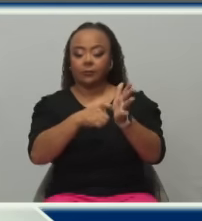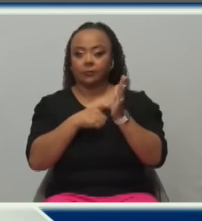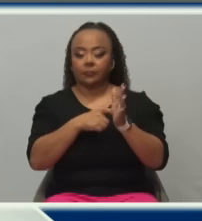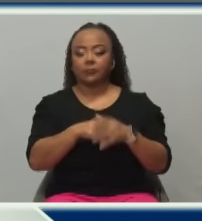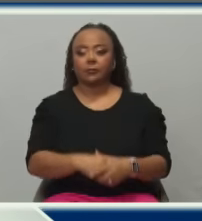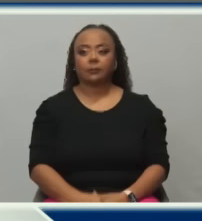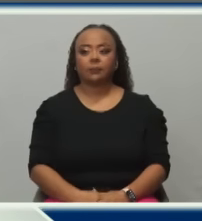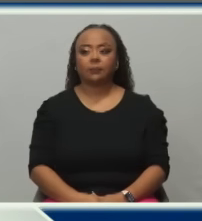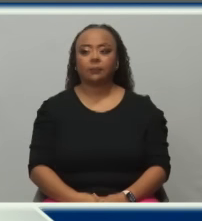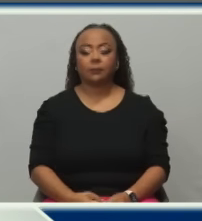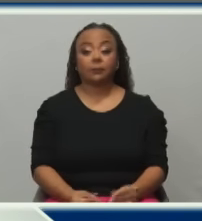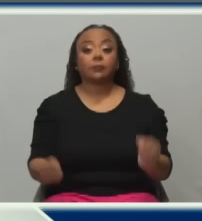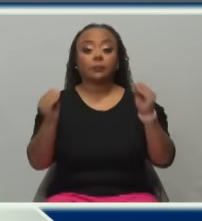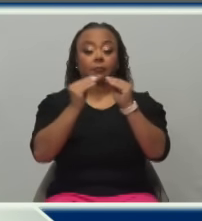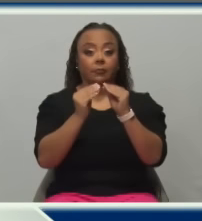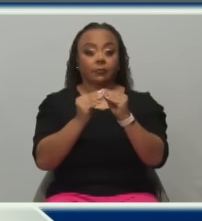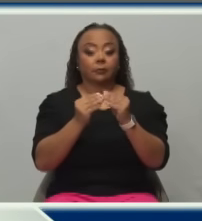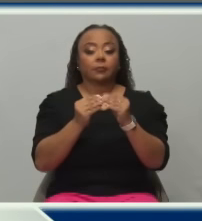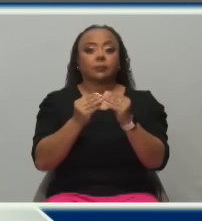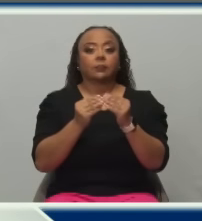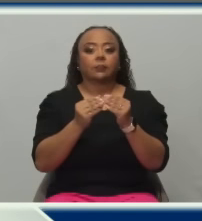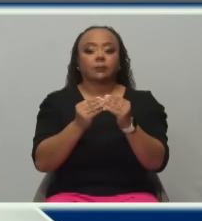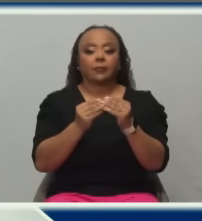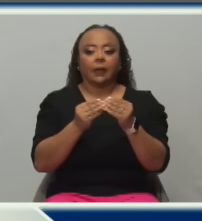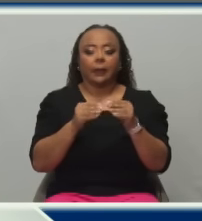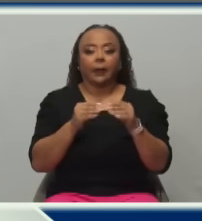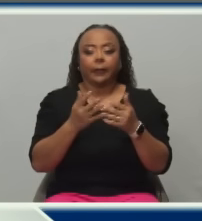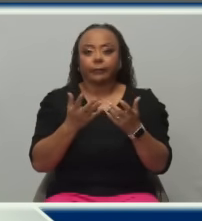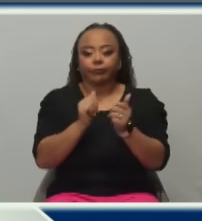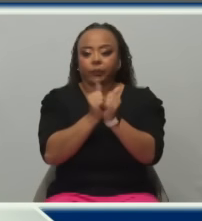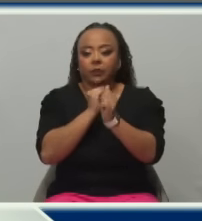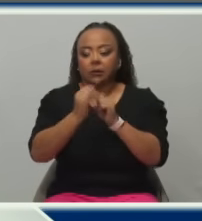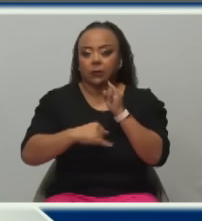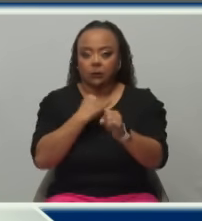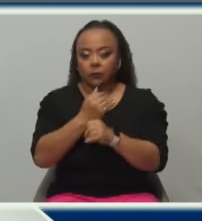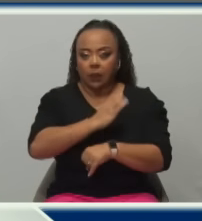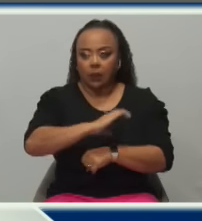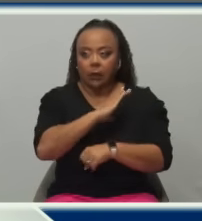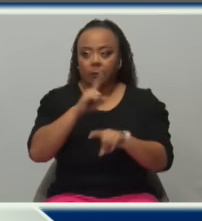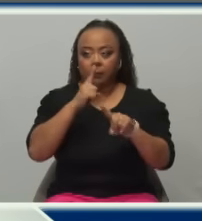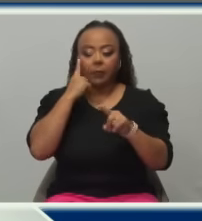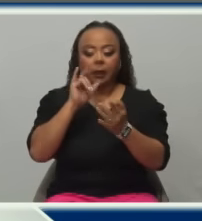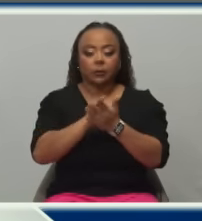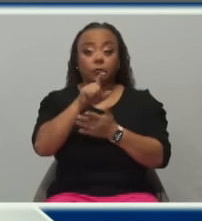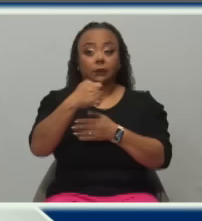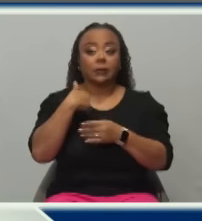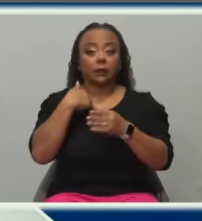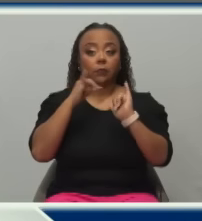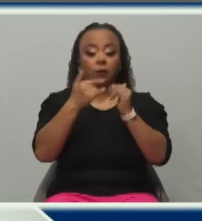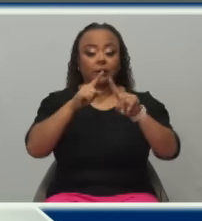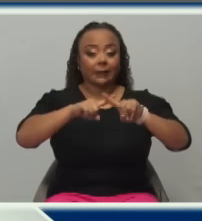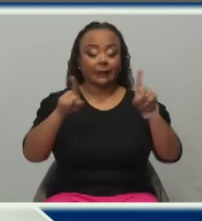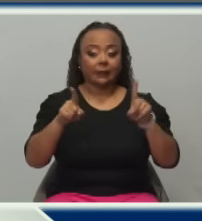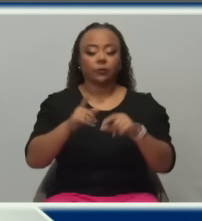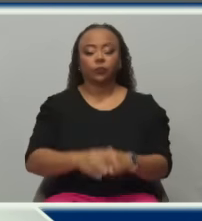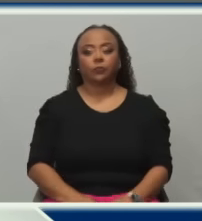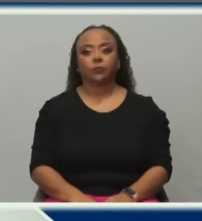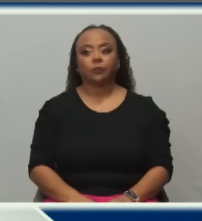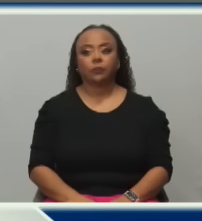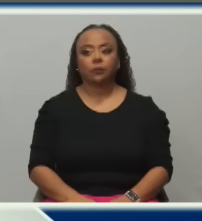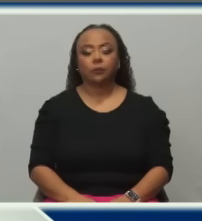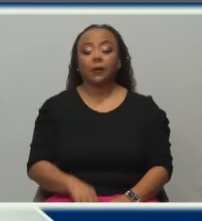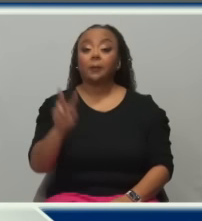eh mayor presencia internacional de calidad Pero para esto eh tenes que tener jugadores distintos tenes que tener jugadores diferentes